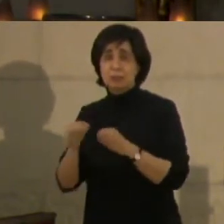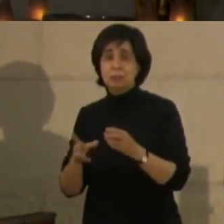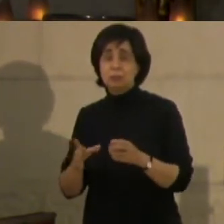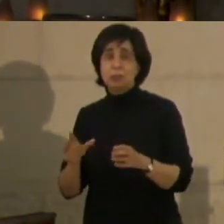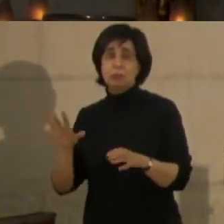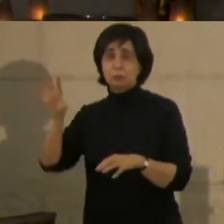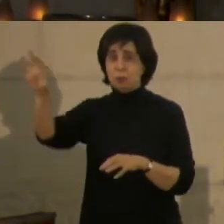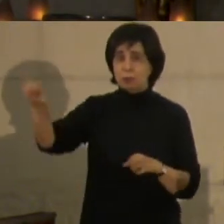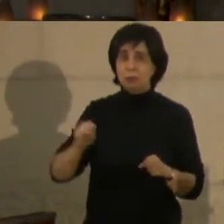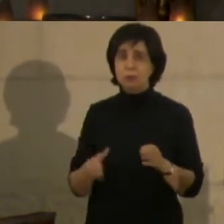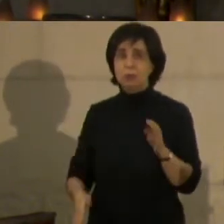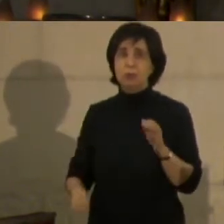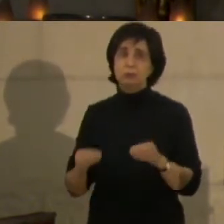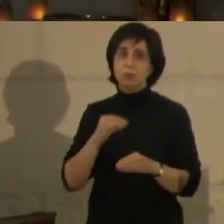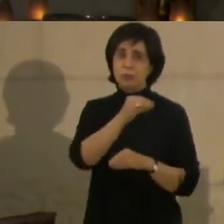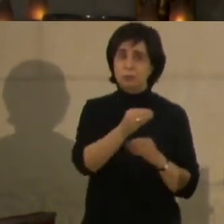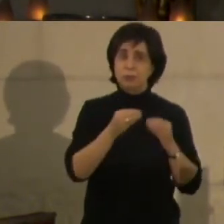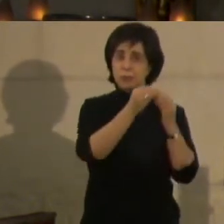los llevaron otra vez a la cárcel.